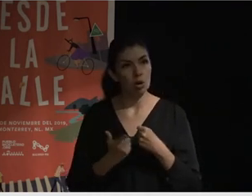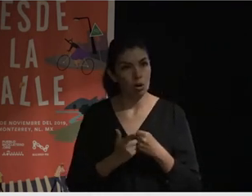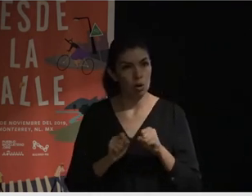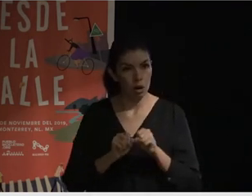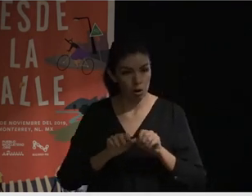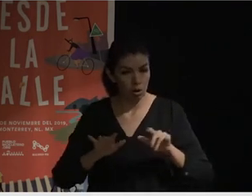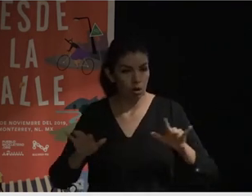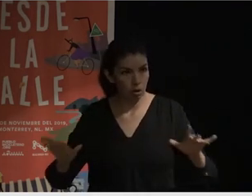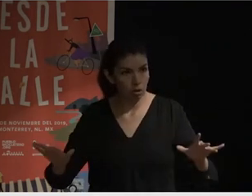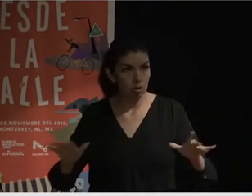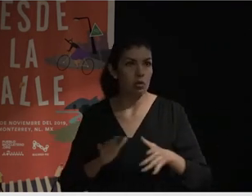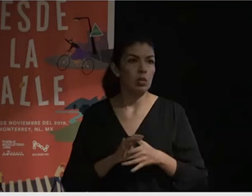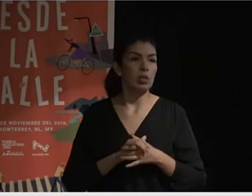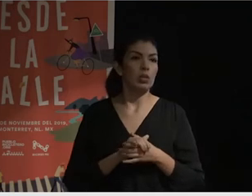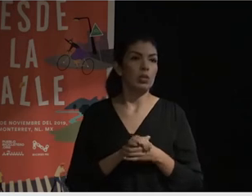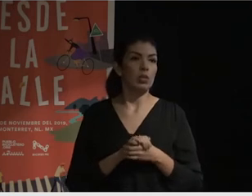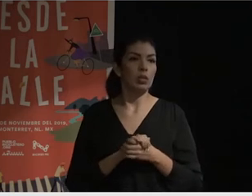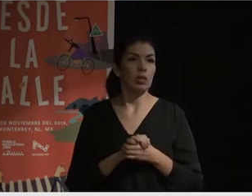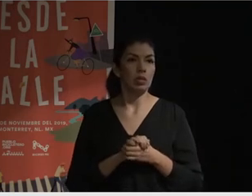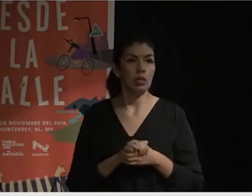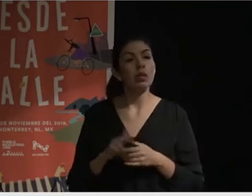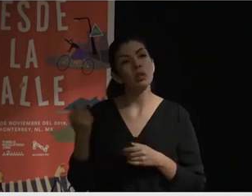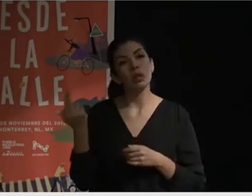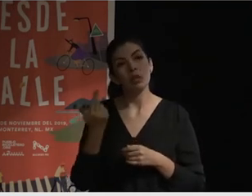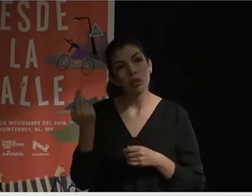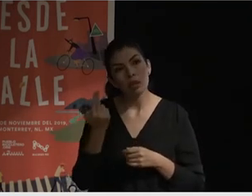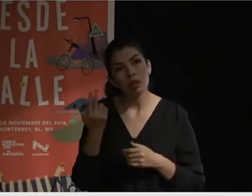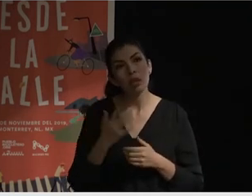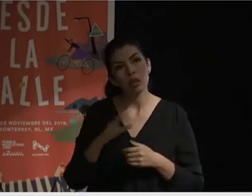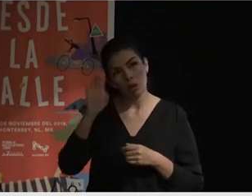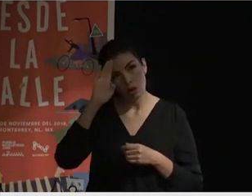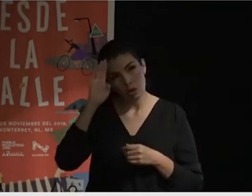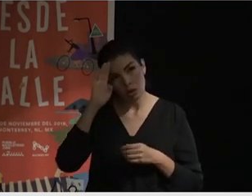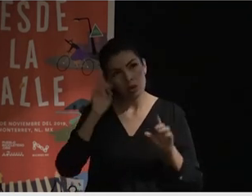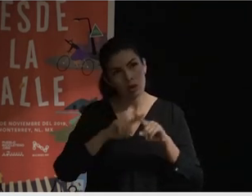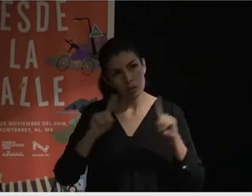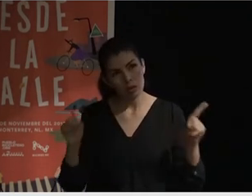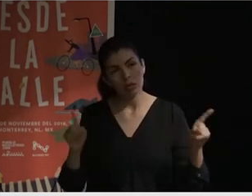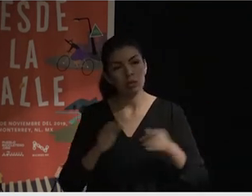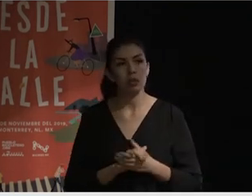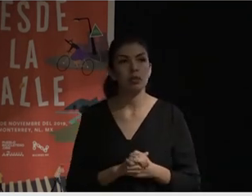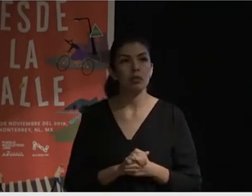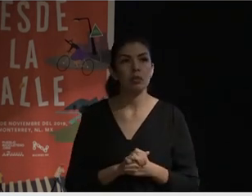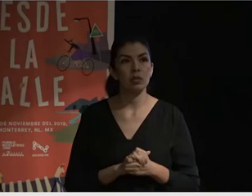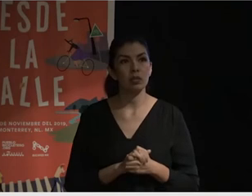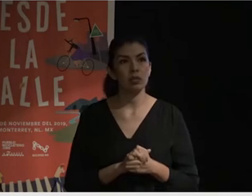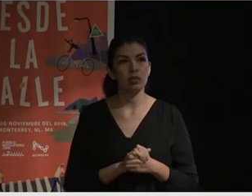lo plantea, o sea, cómo mirar esas epistemologías del sur. Yo decía, no tenemos que llegar hasta